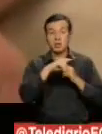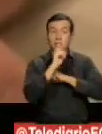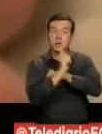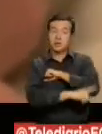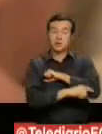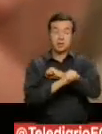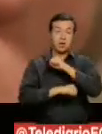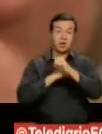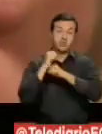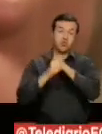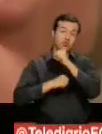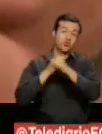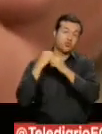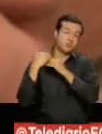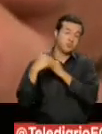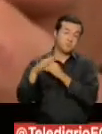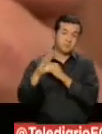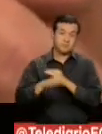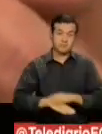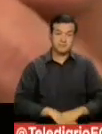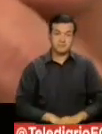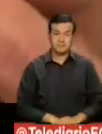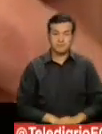sentencia de cadena perpetua.